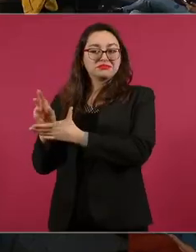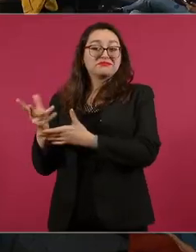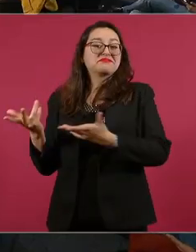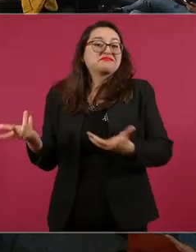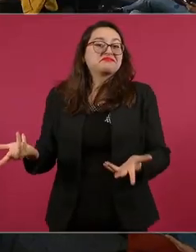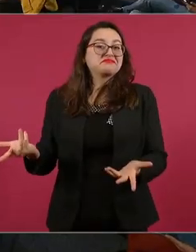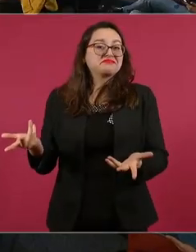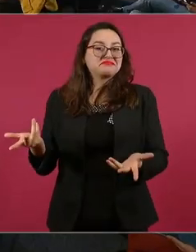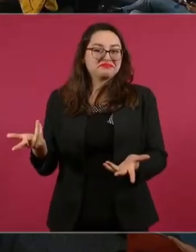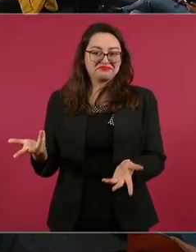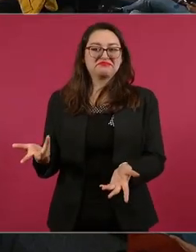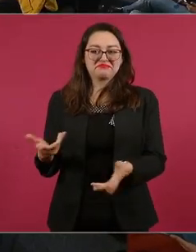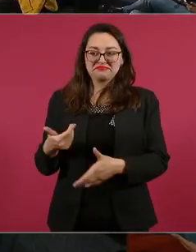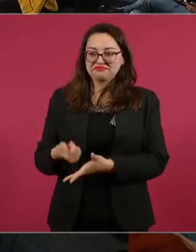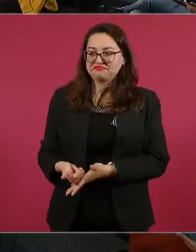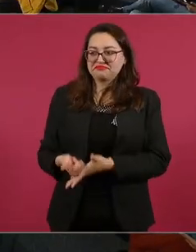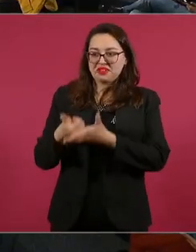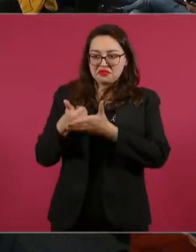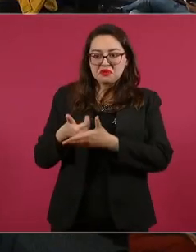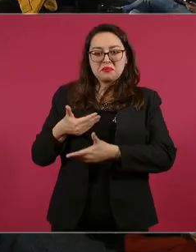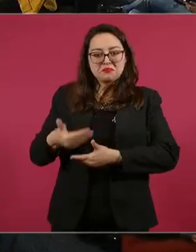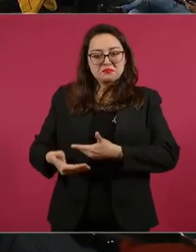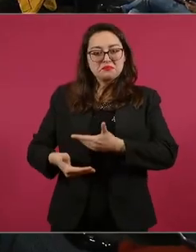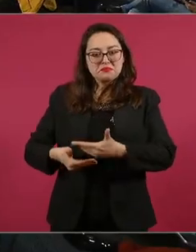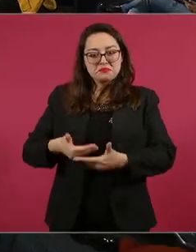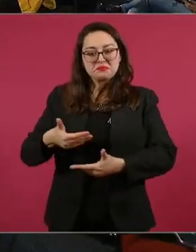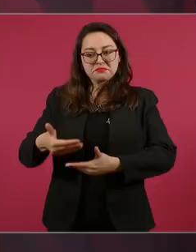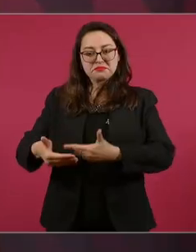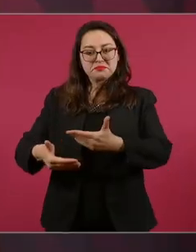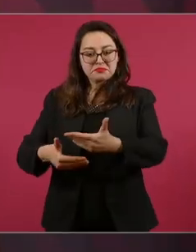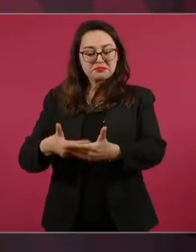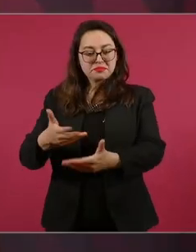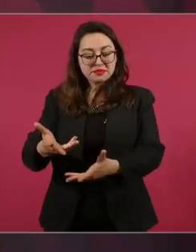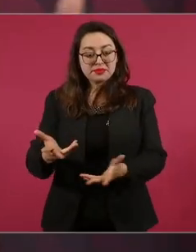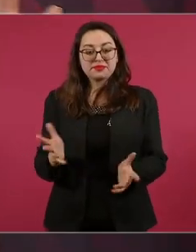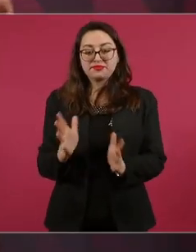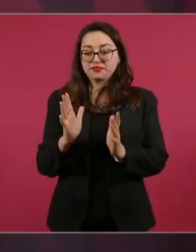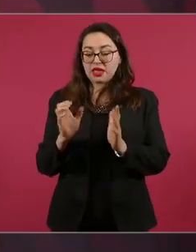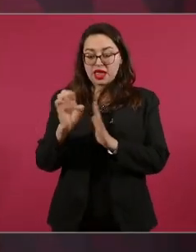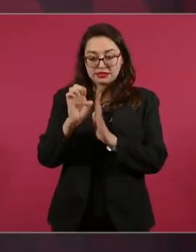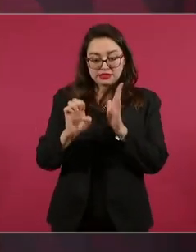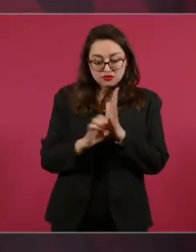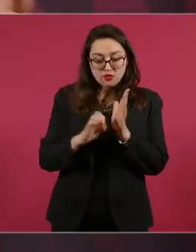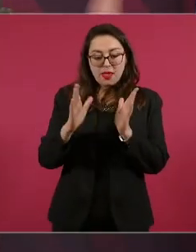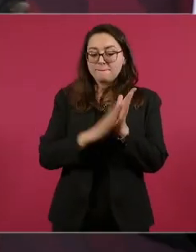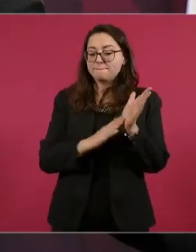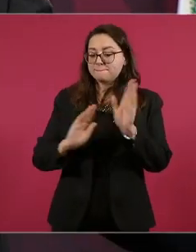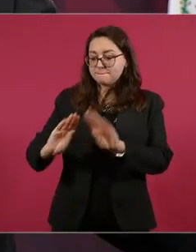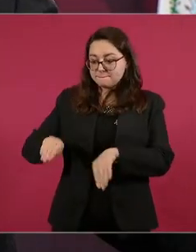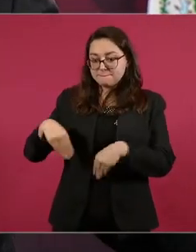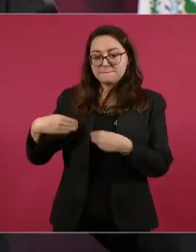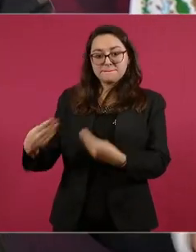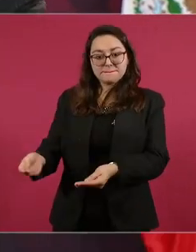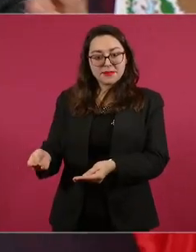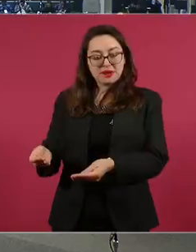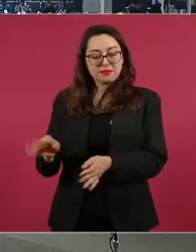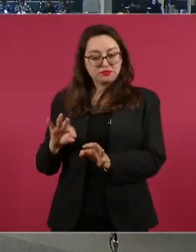Entonces, están ayudando, ya se están haciendo las escrituras